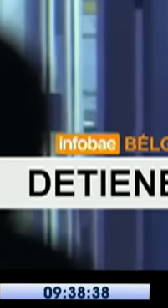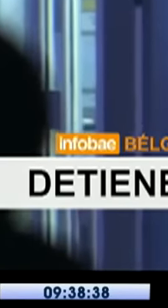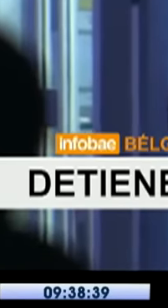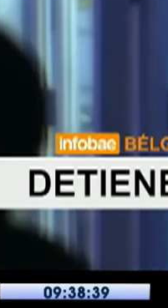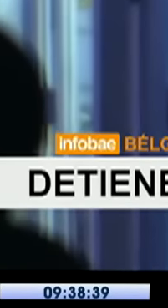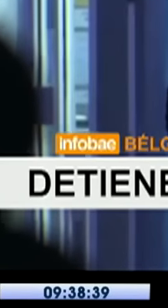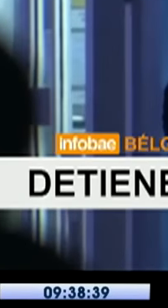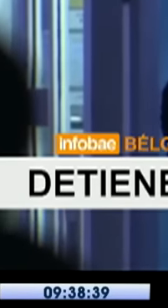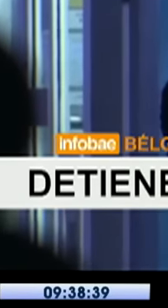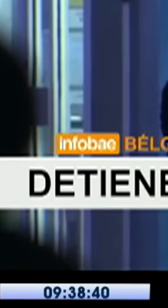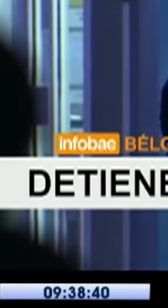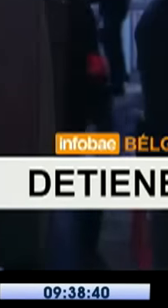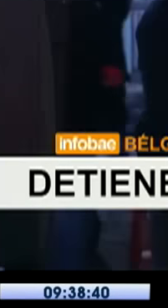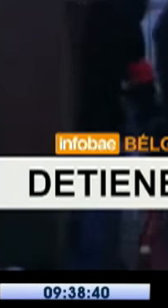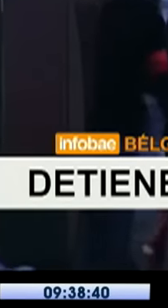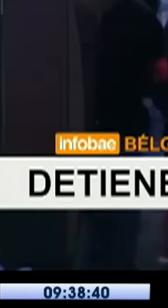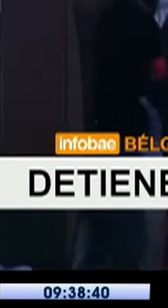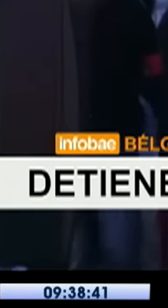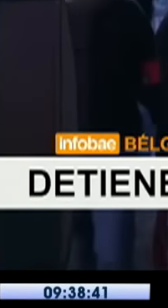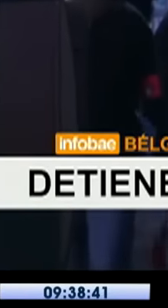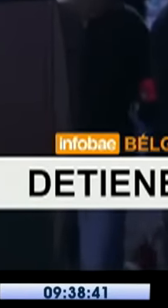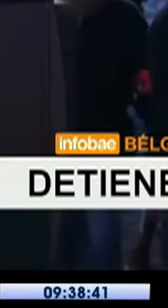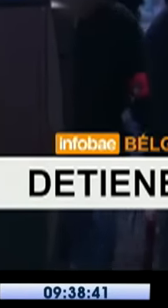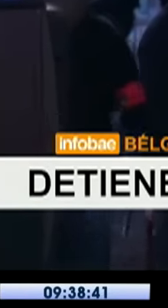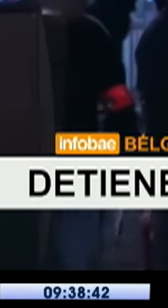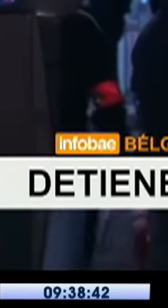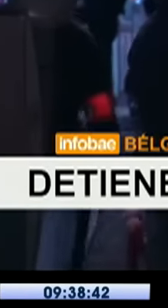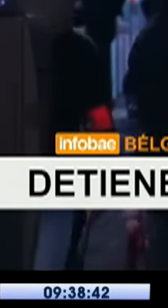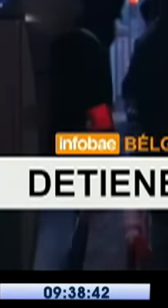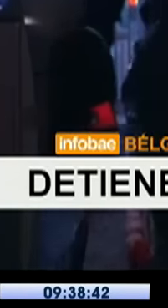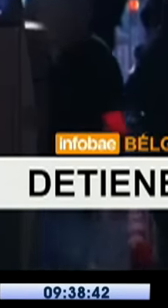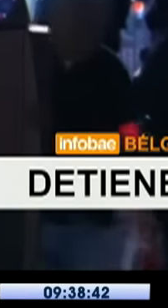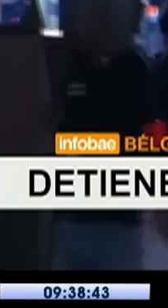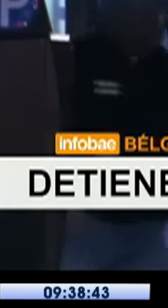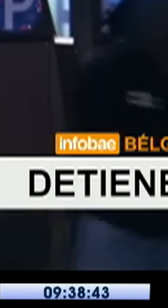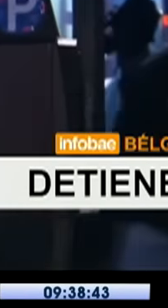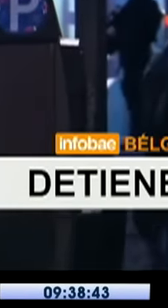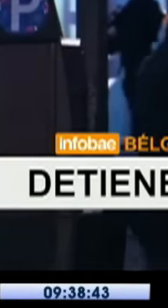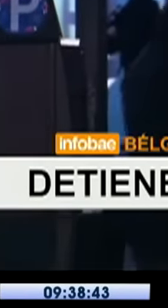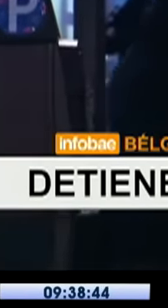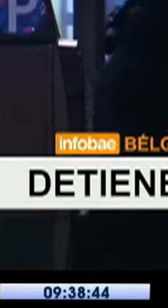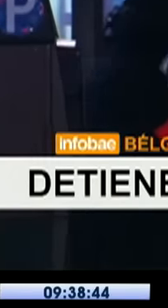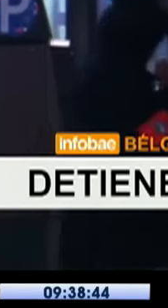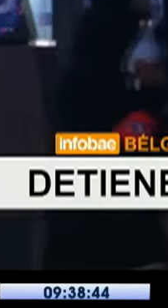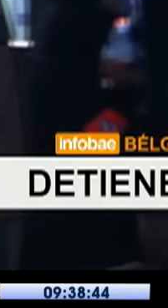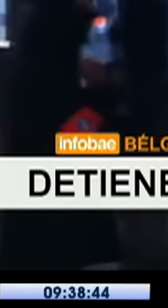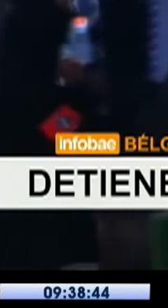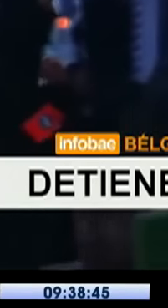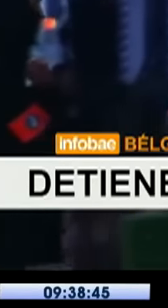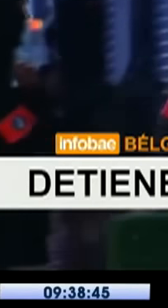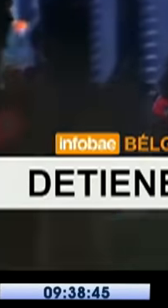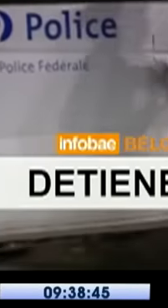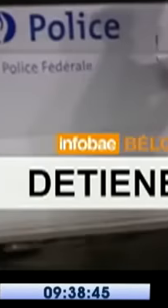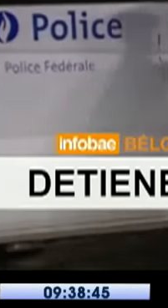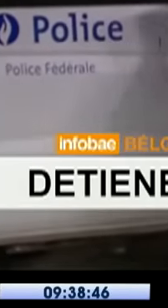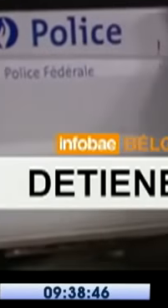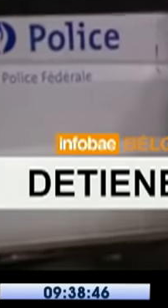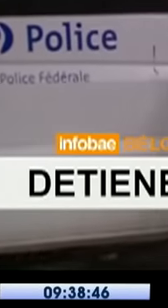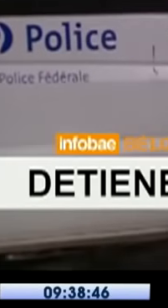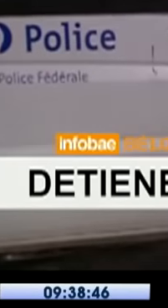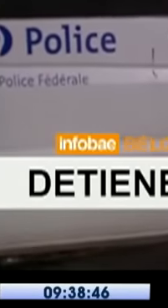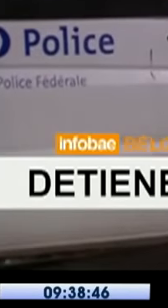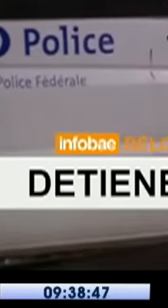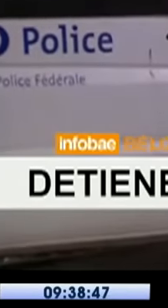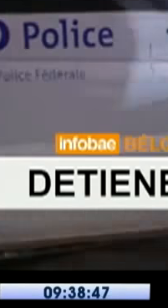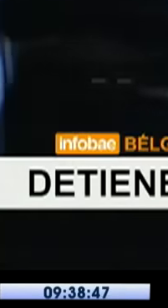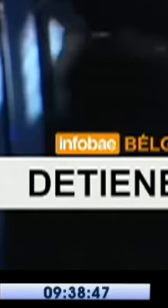Bélgica detuvo a dos sospechosos de preparar atentados en Bruselas. Operaciones policiales revelaron amenazas serias contra varios lugares emblemáticos de la